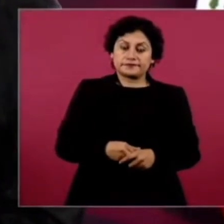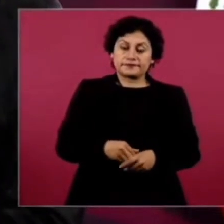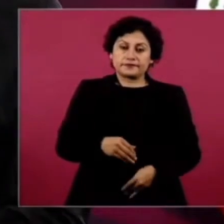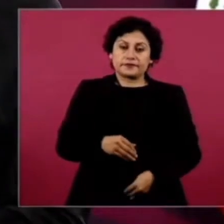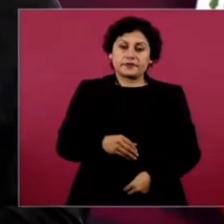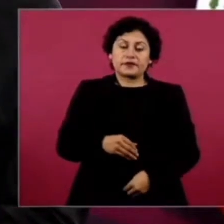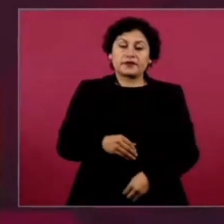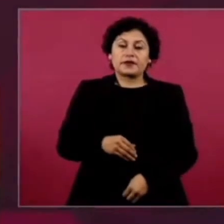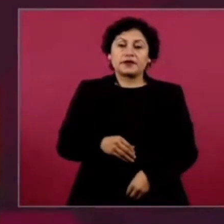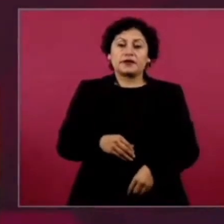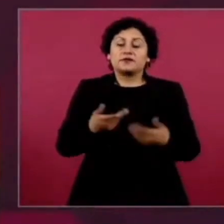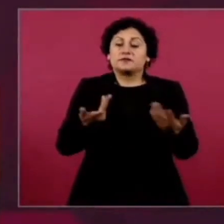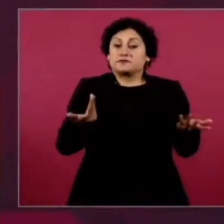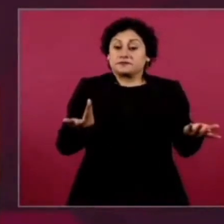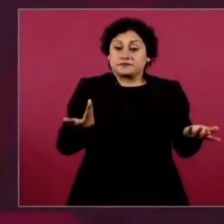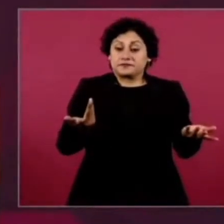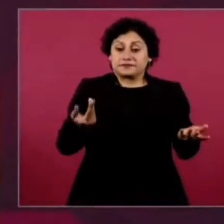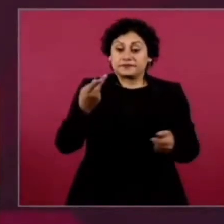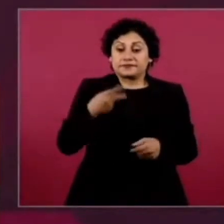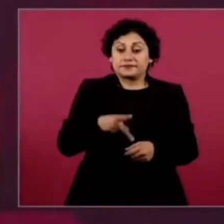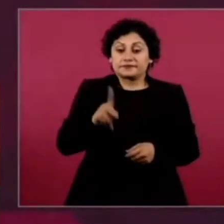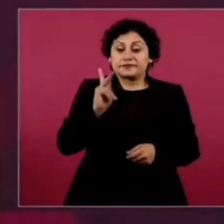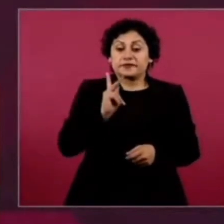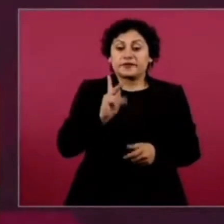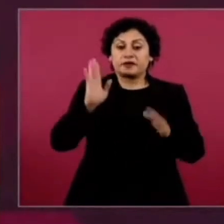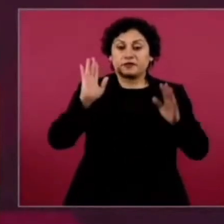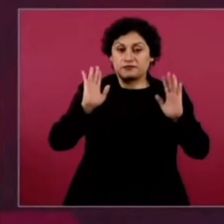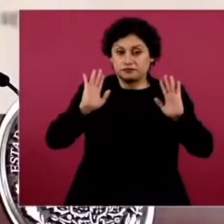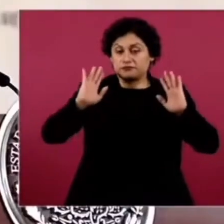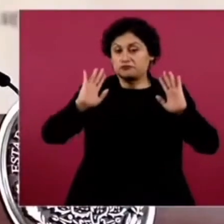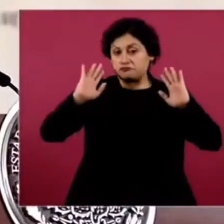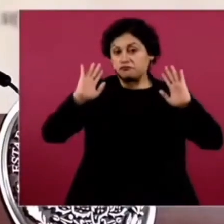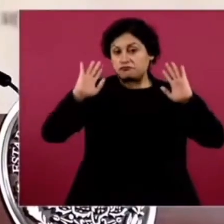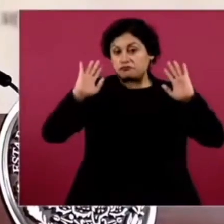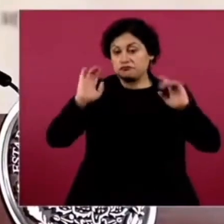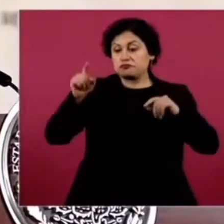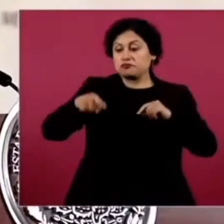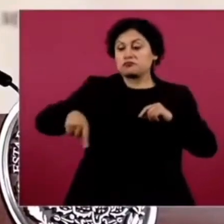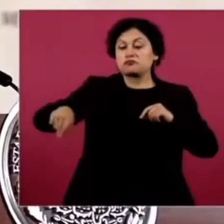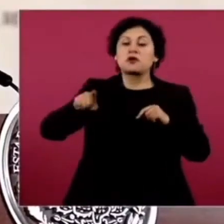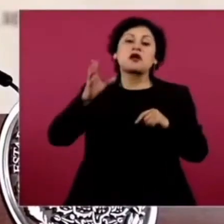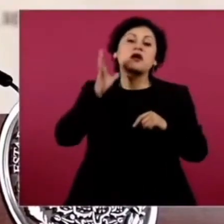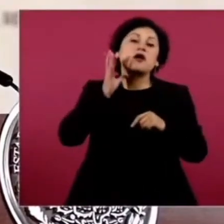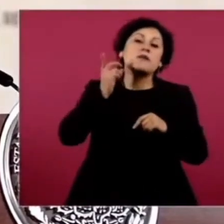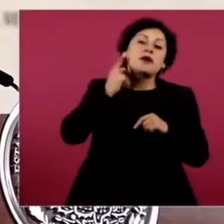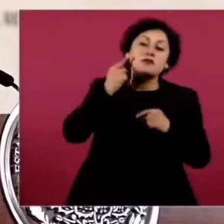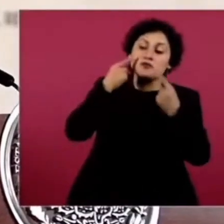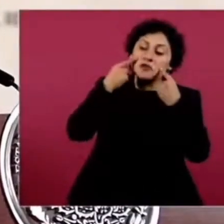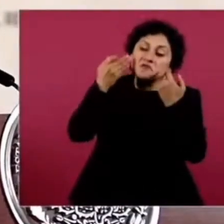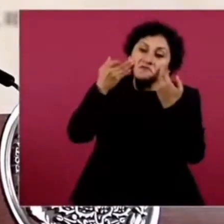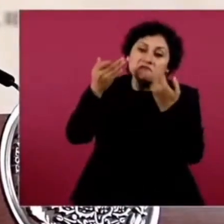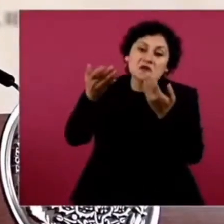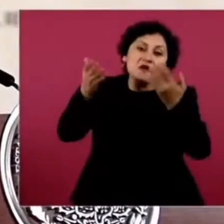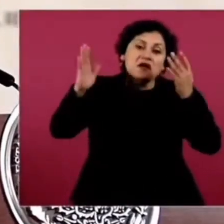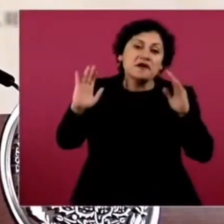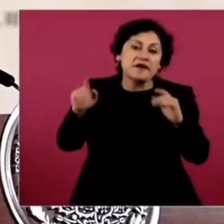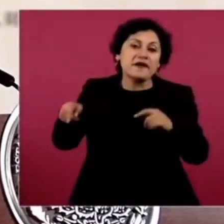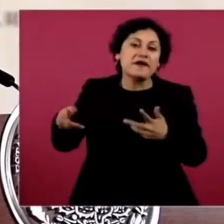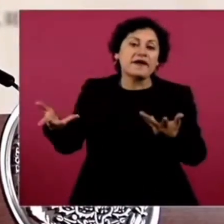Pero bueno, ya ahí a ver qué hace la Cámara de Diputados. Y